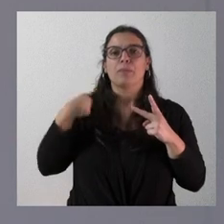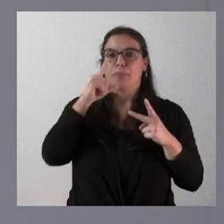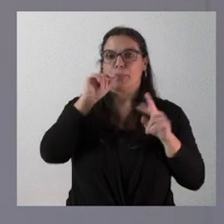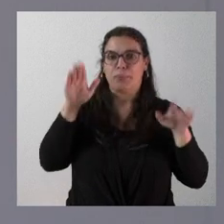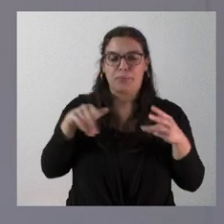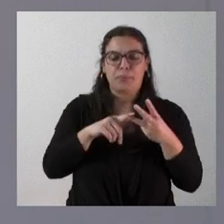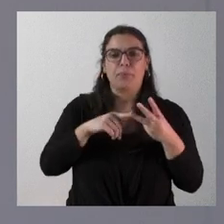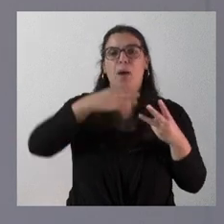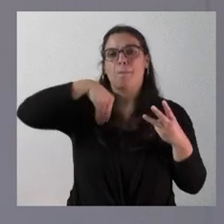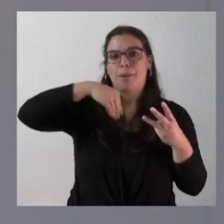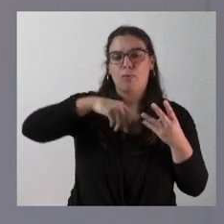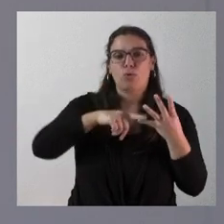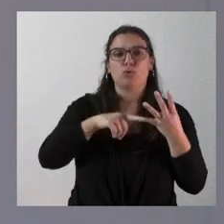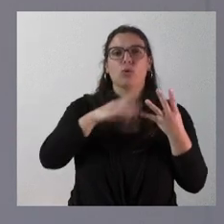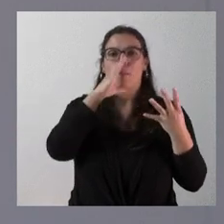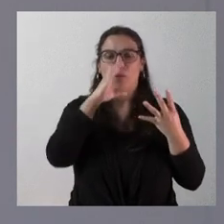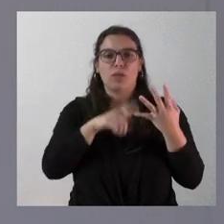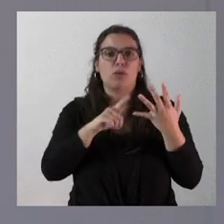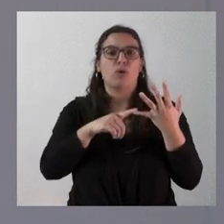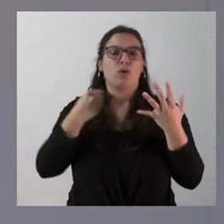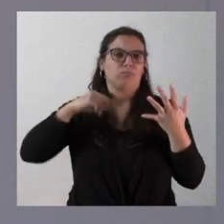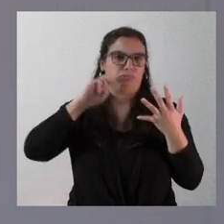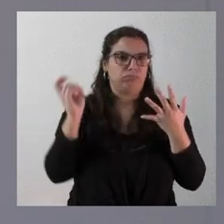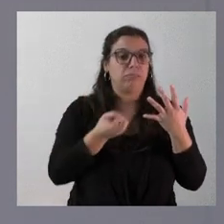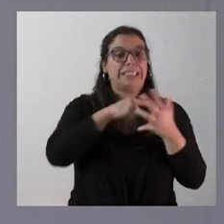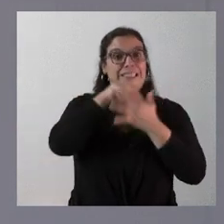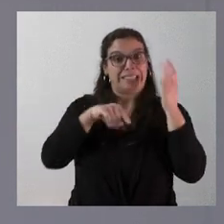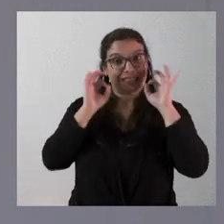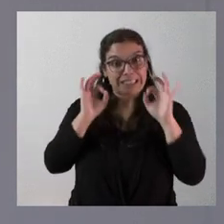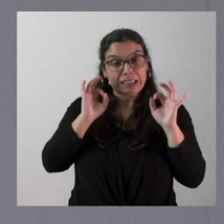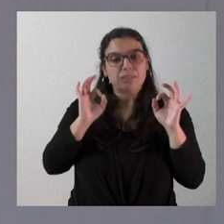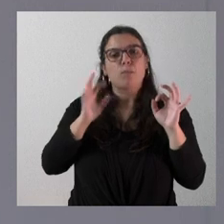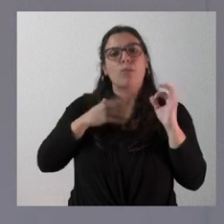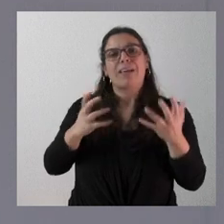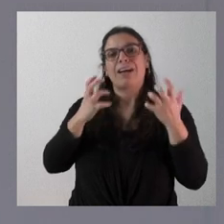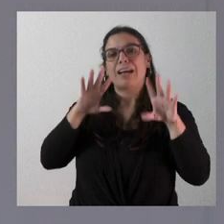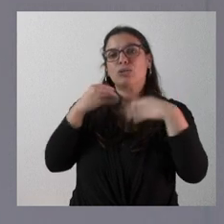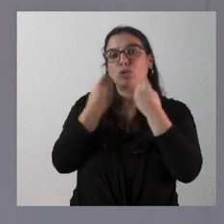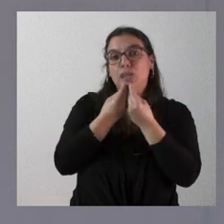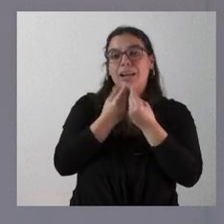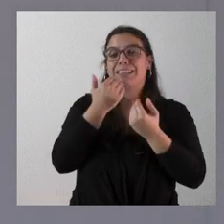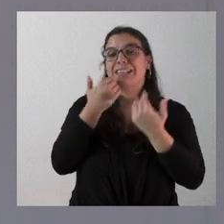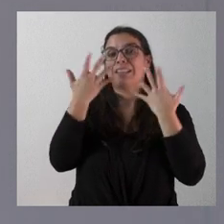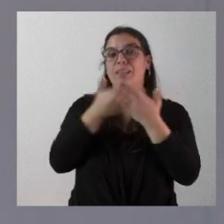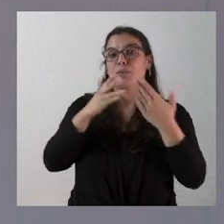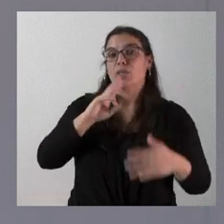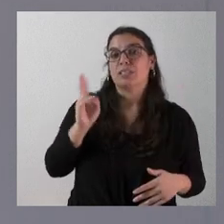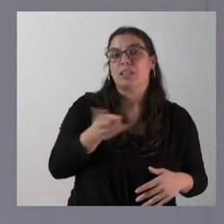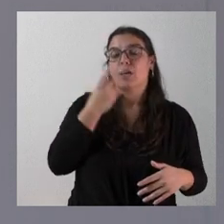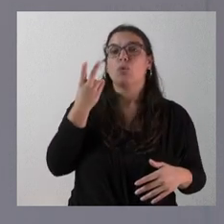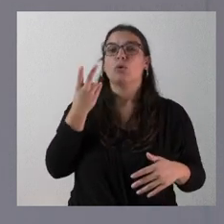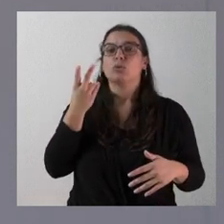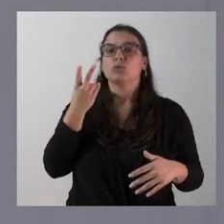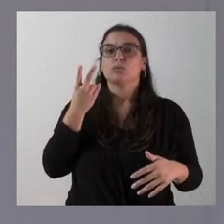pavos Porcino apicultura estamos hablando que creemos que se pueden beneficiar de estos casi 10 millones de euros para los